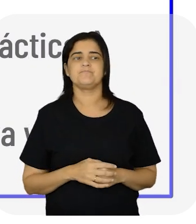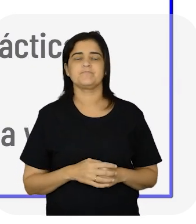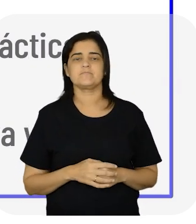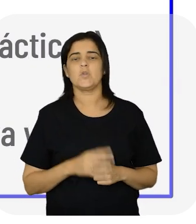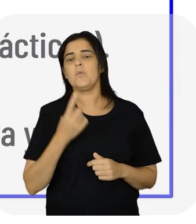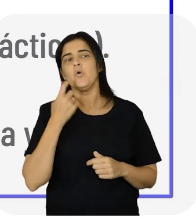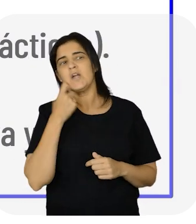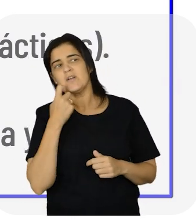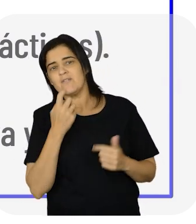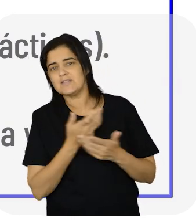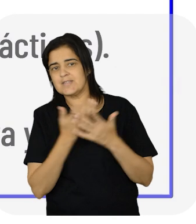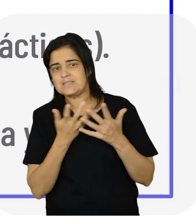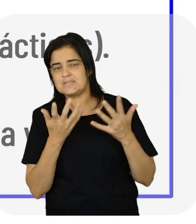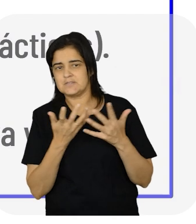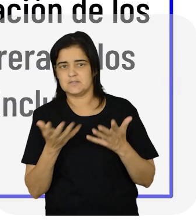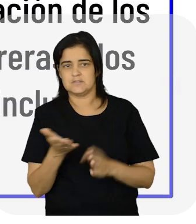un bache, digamos.